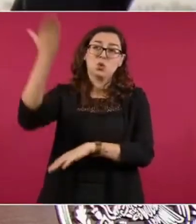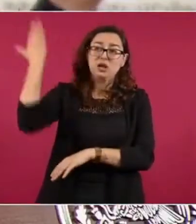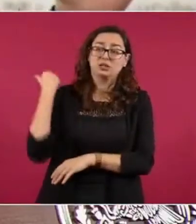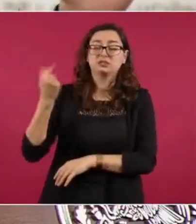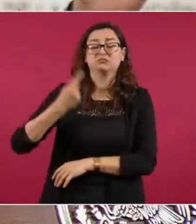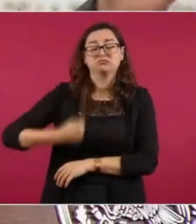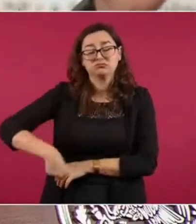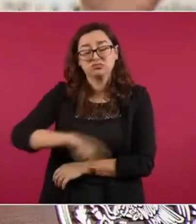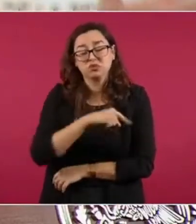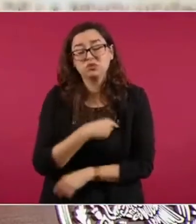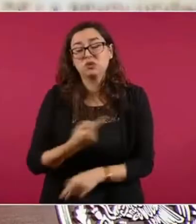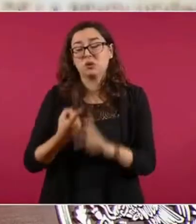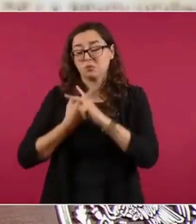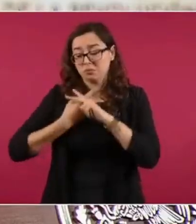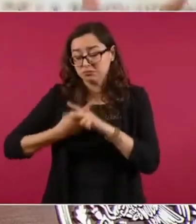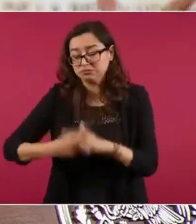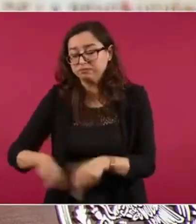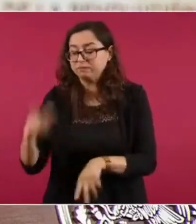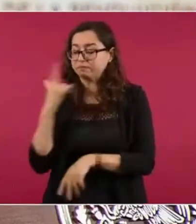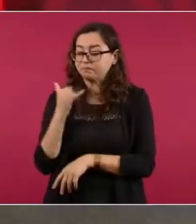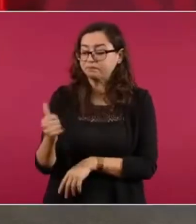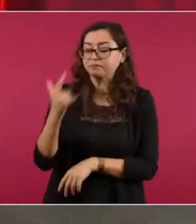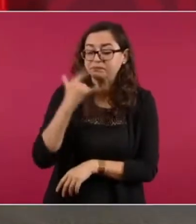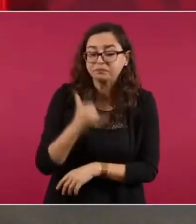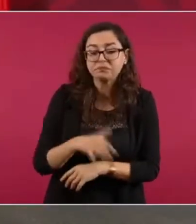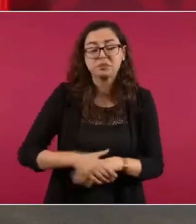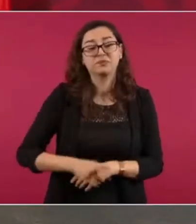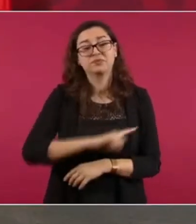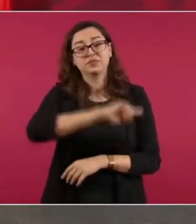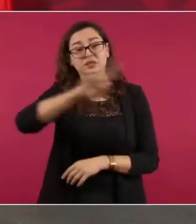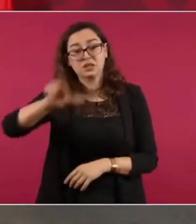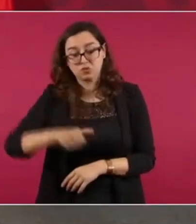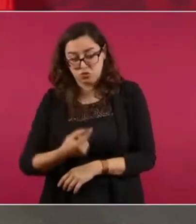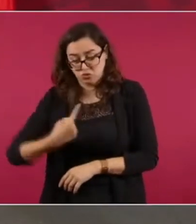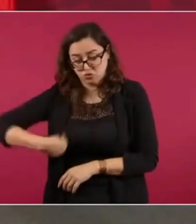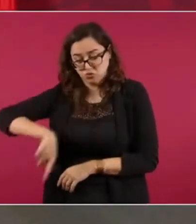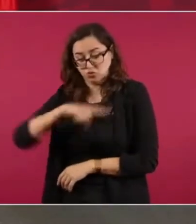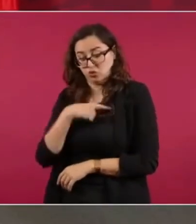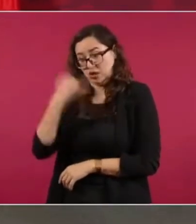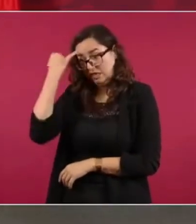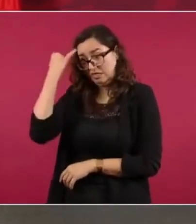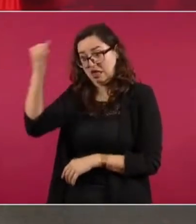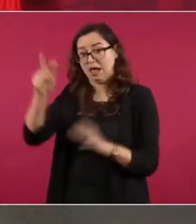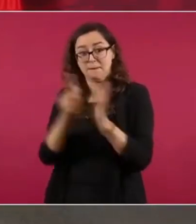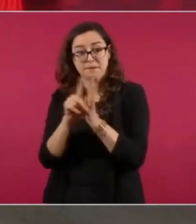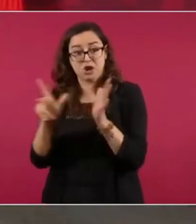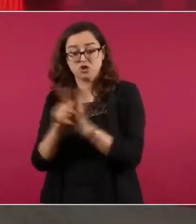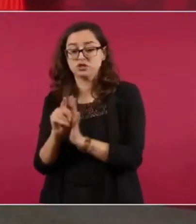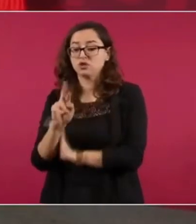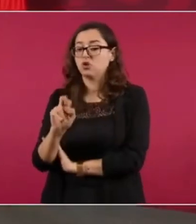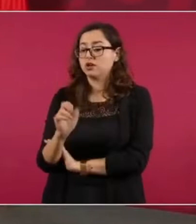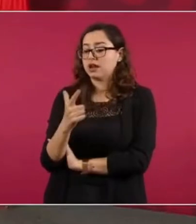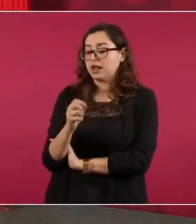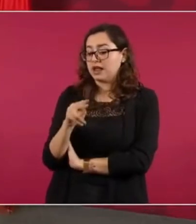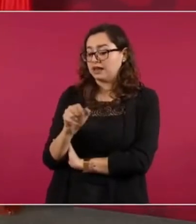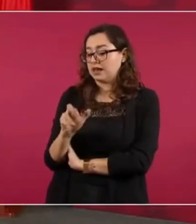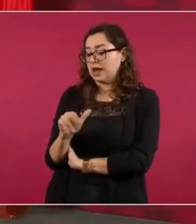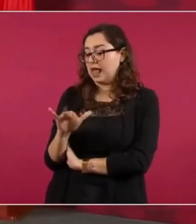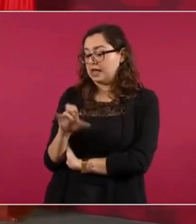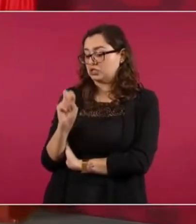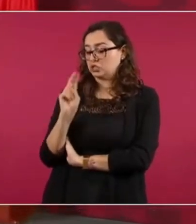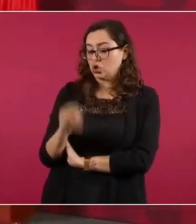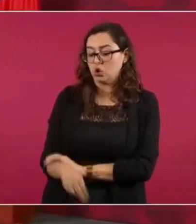les hablé de cómo entregábamos casa por casa el periódico Regeneración. Pero ya cuando empiezan las